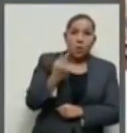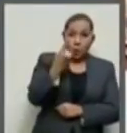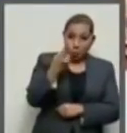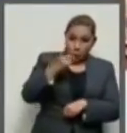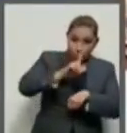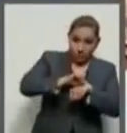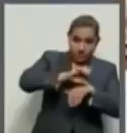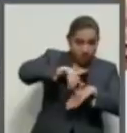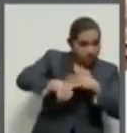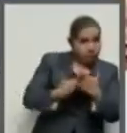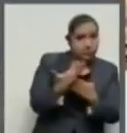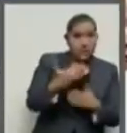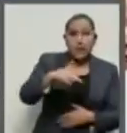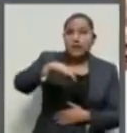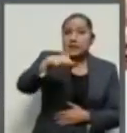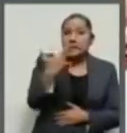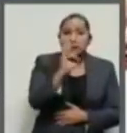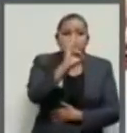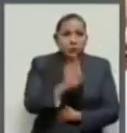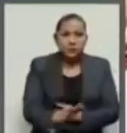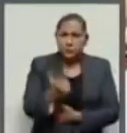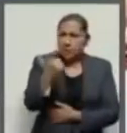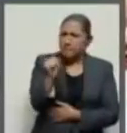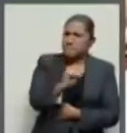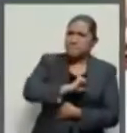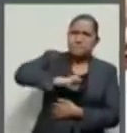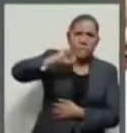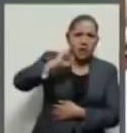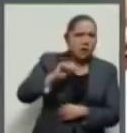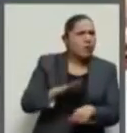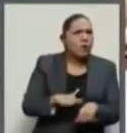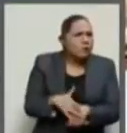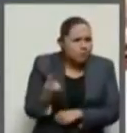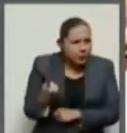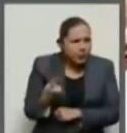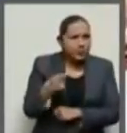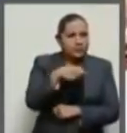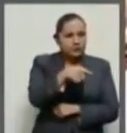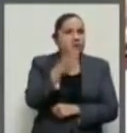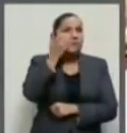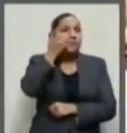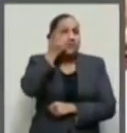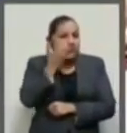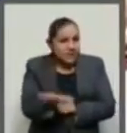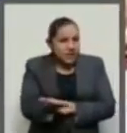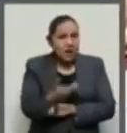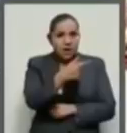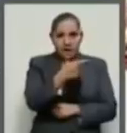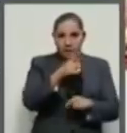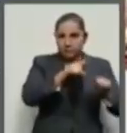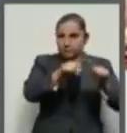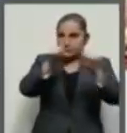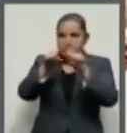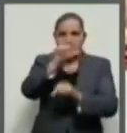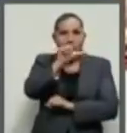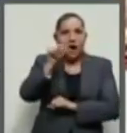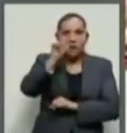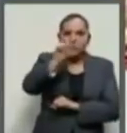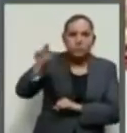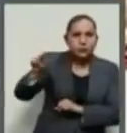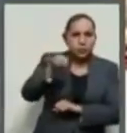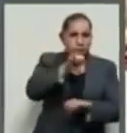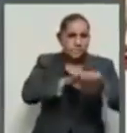para otro, porque lo que querían era aumentar el margen operativo de los distribuidores privados de